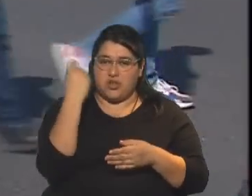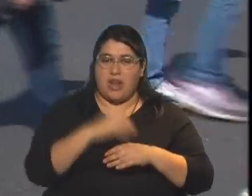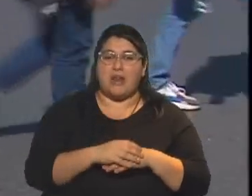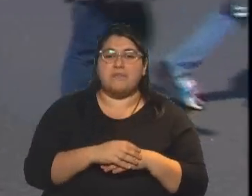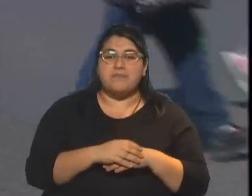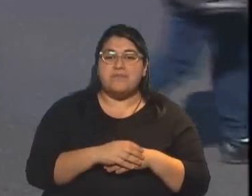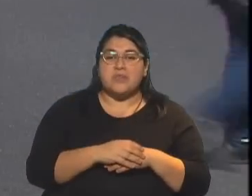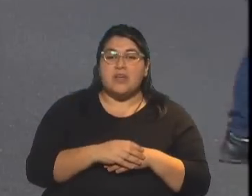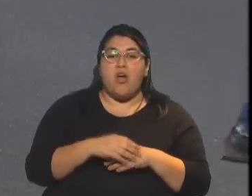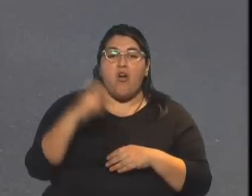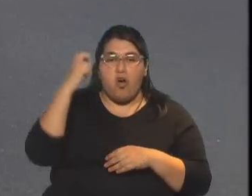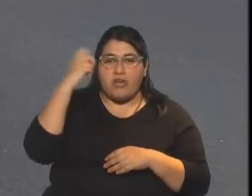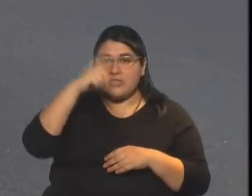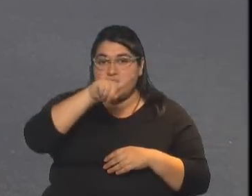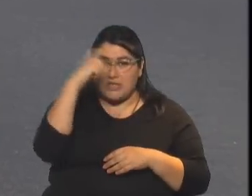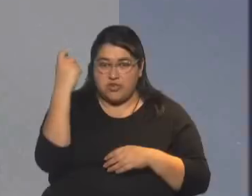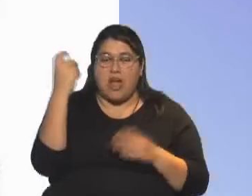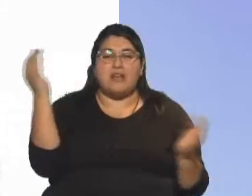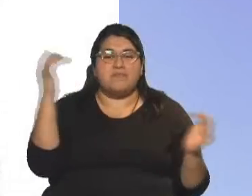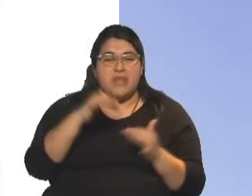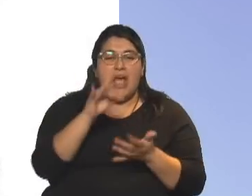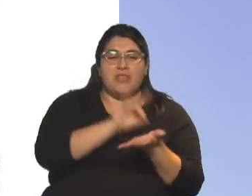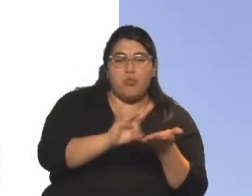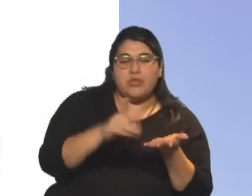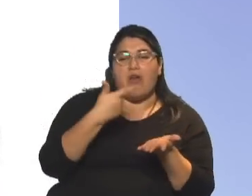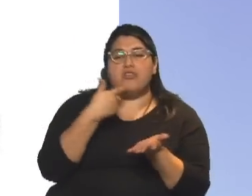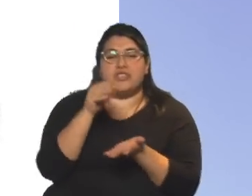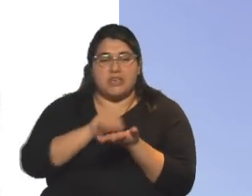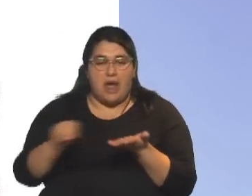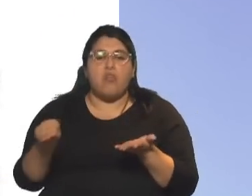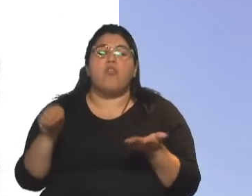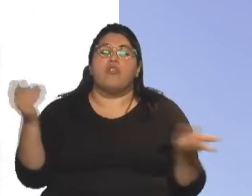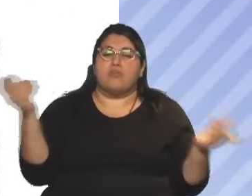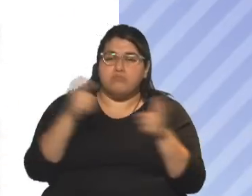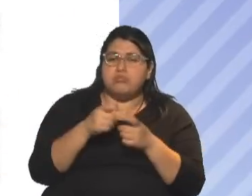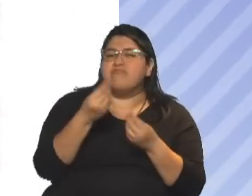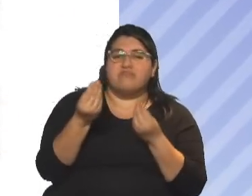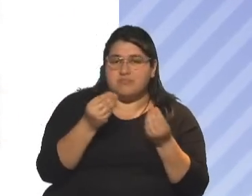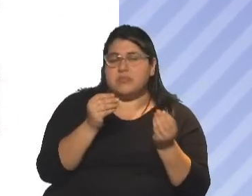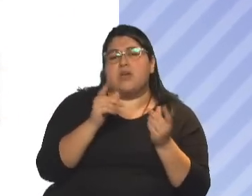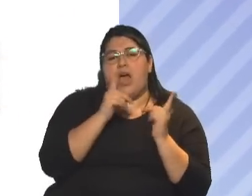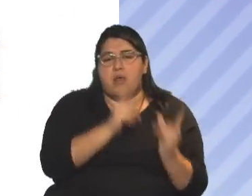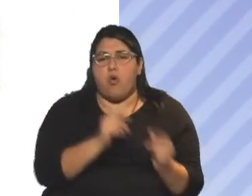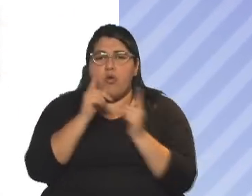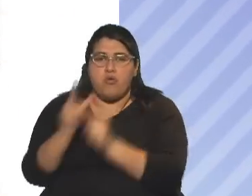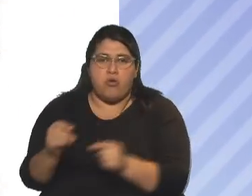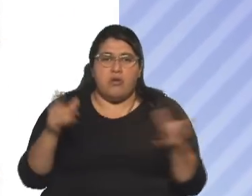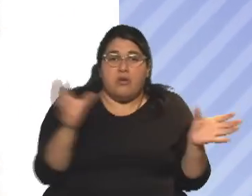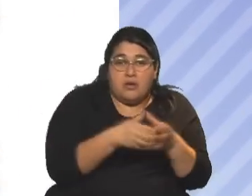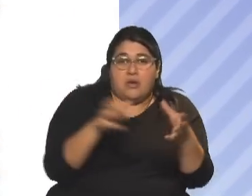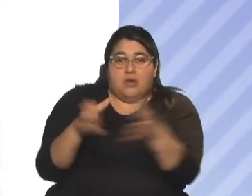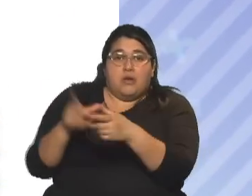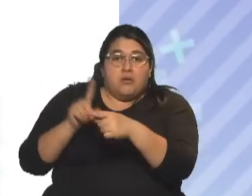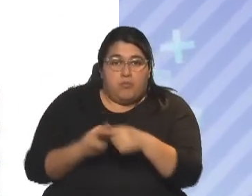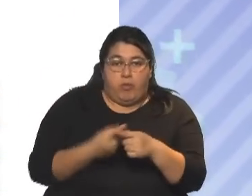legislativa en el congreso nacional diputados y senadores van a repudiar todos los bloques políticos todos los bloques